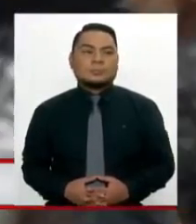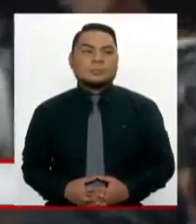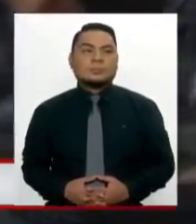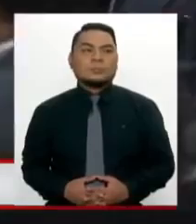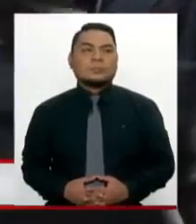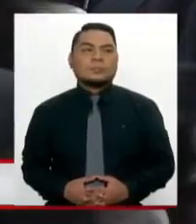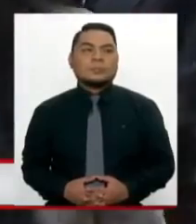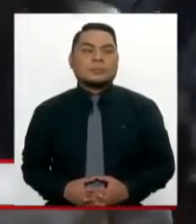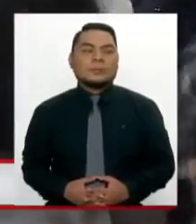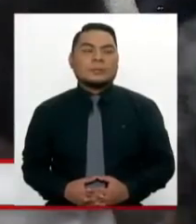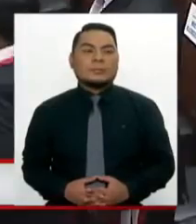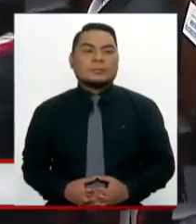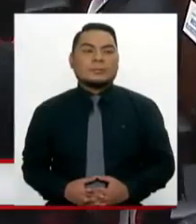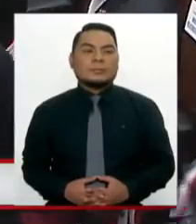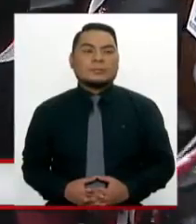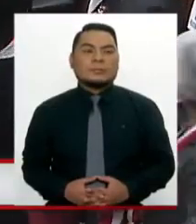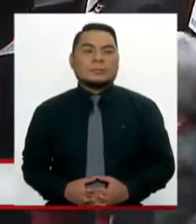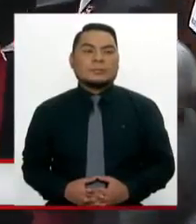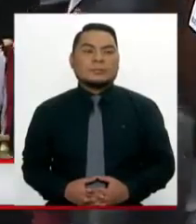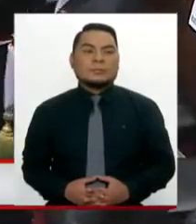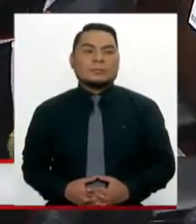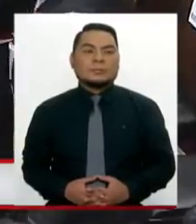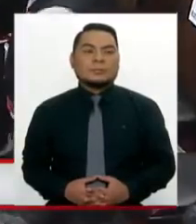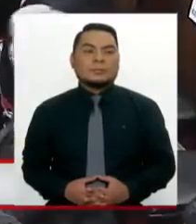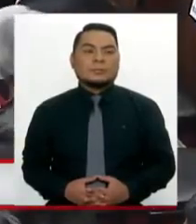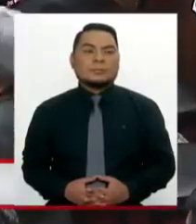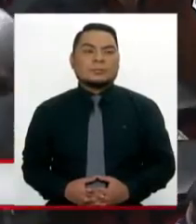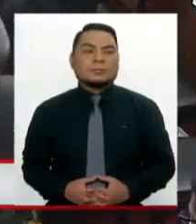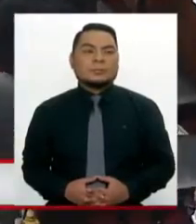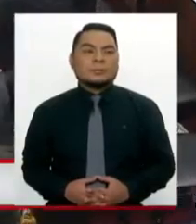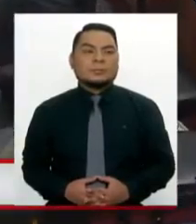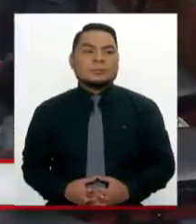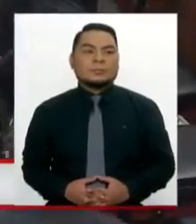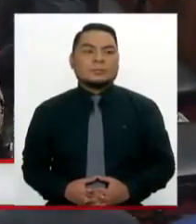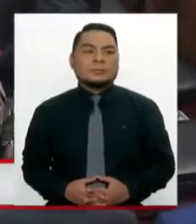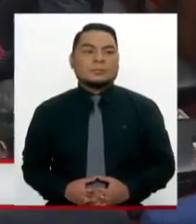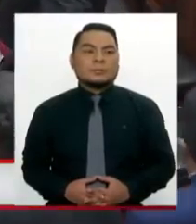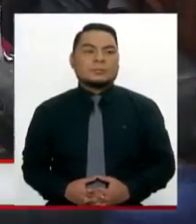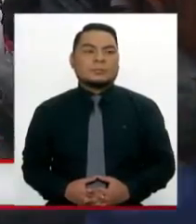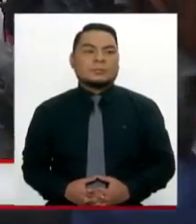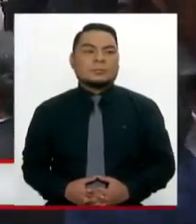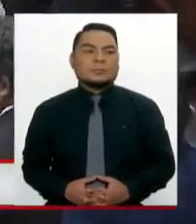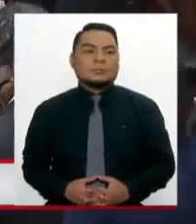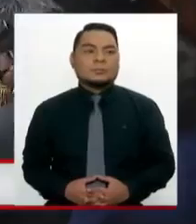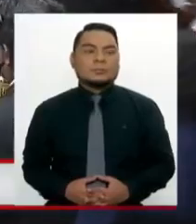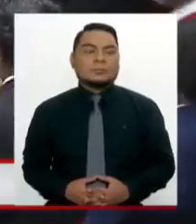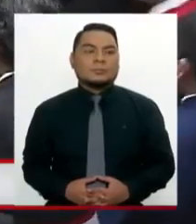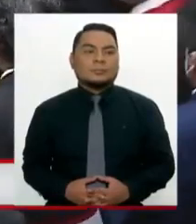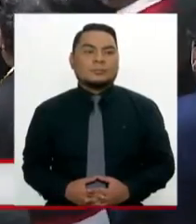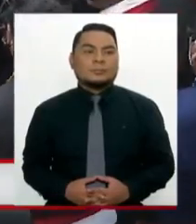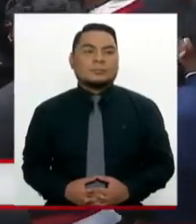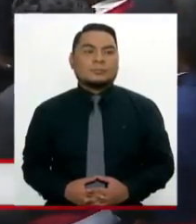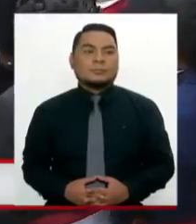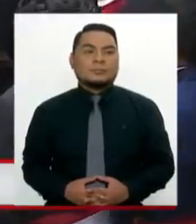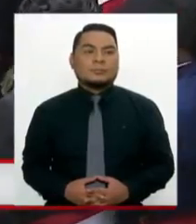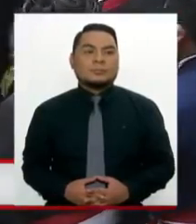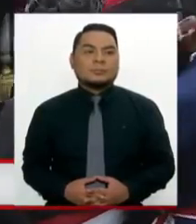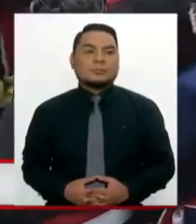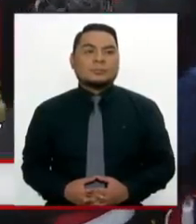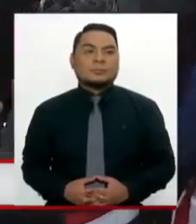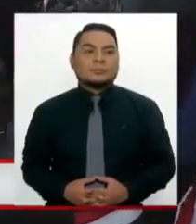de la República en distintas materias, uno referido a la minería legal y otro a los delitos de